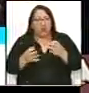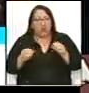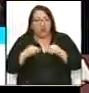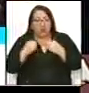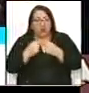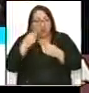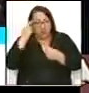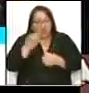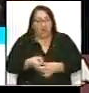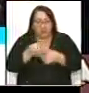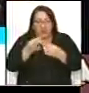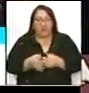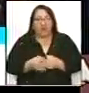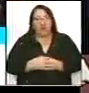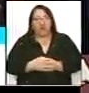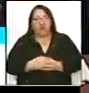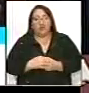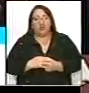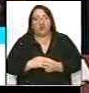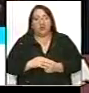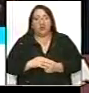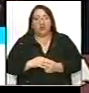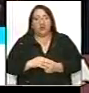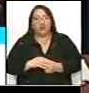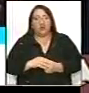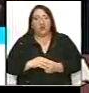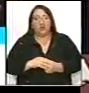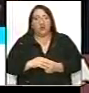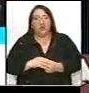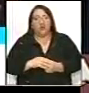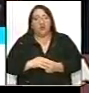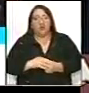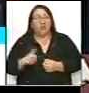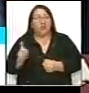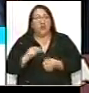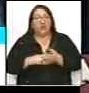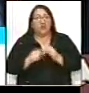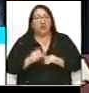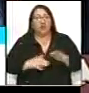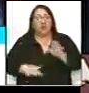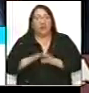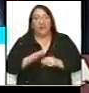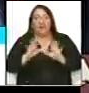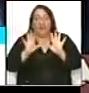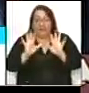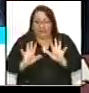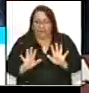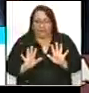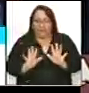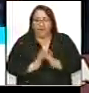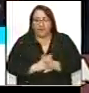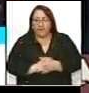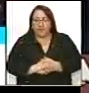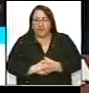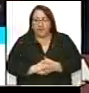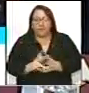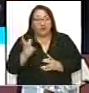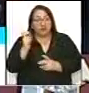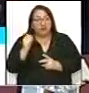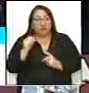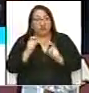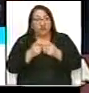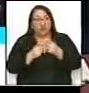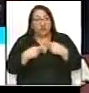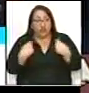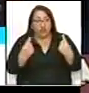partidos verdaderamente los que representen, intermedien los derechos ciudadanos y no exactamente los movimientos. Ahora, escuchando a nuestros